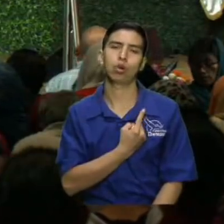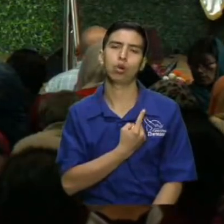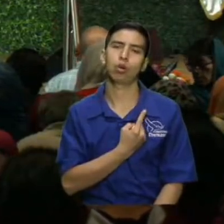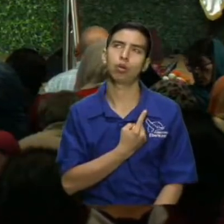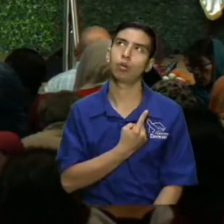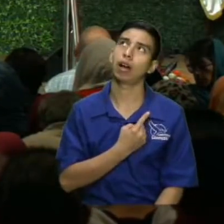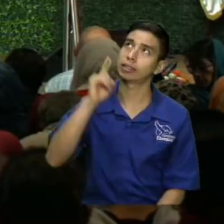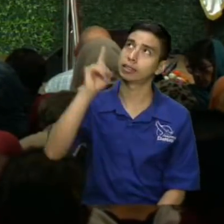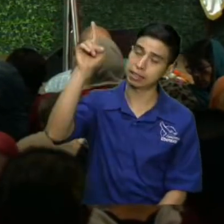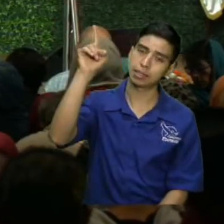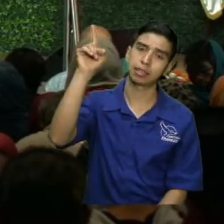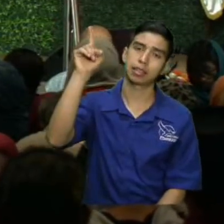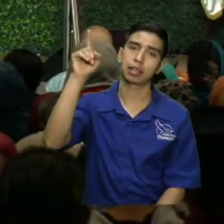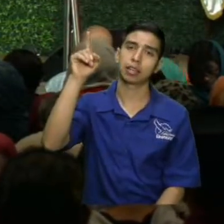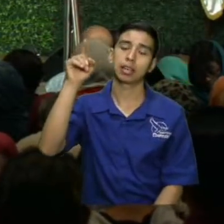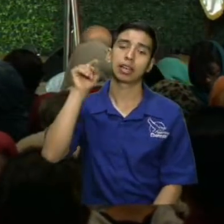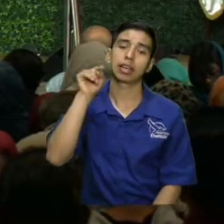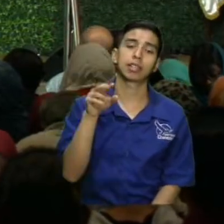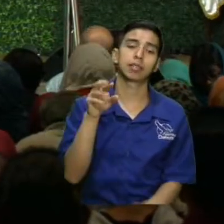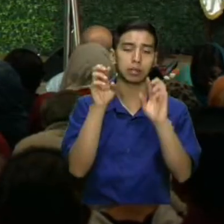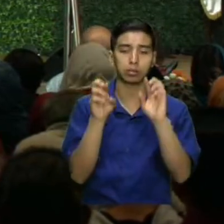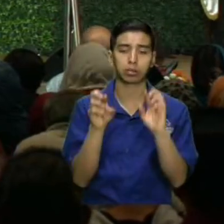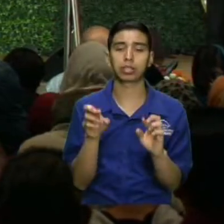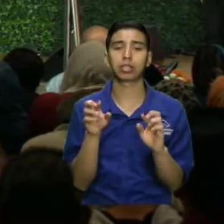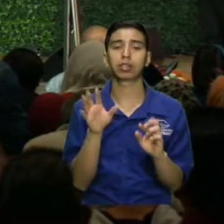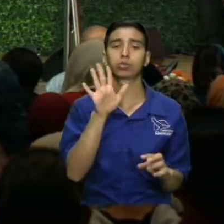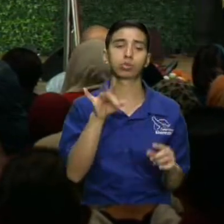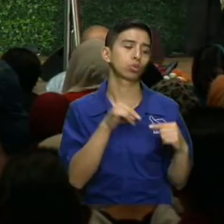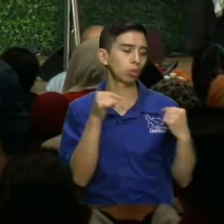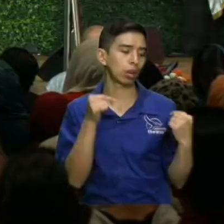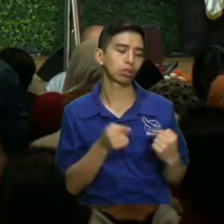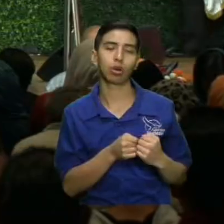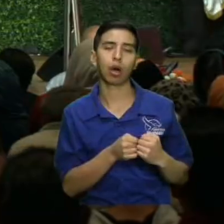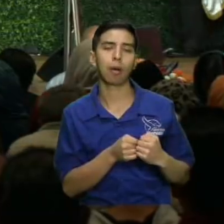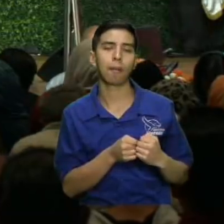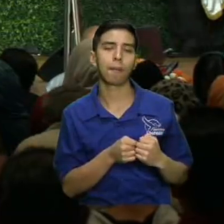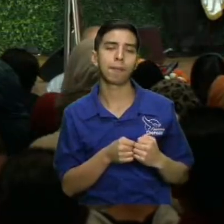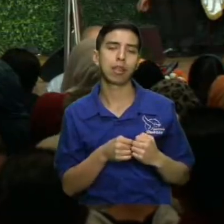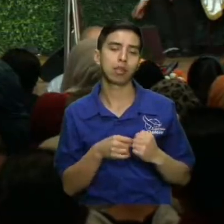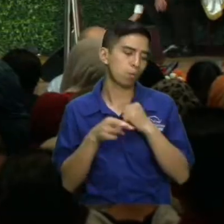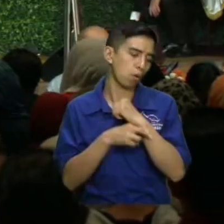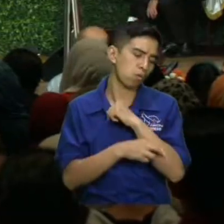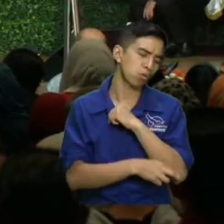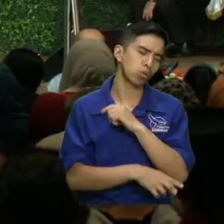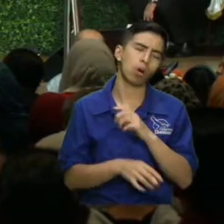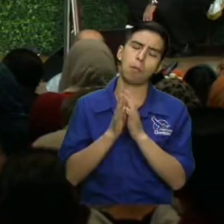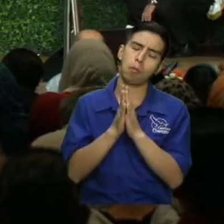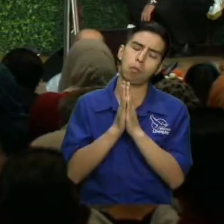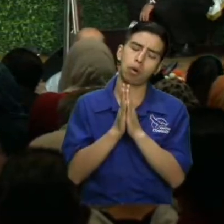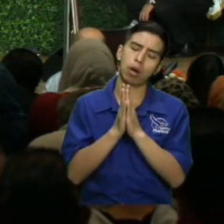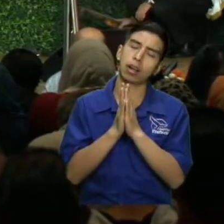corazón, con ese espíritu de adopción, puedan clamar Abba Padre.